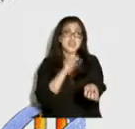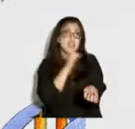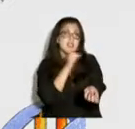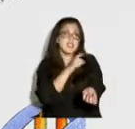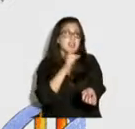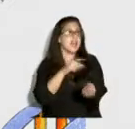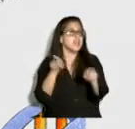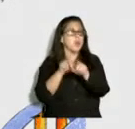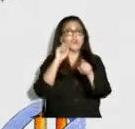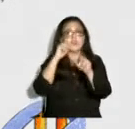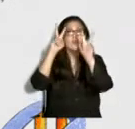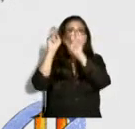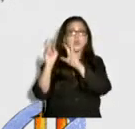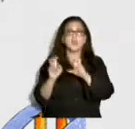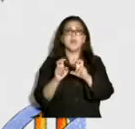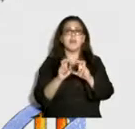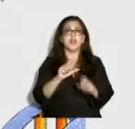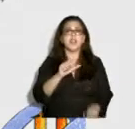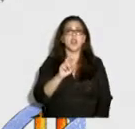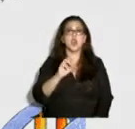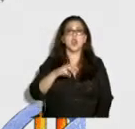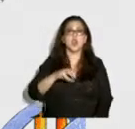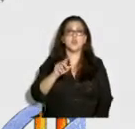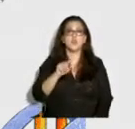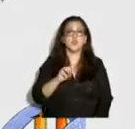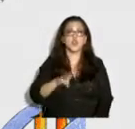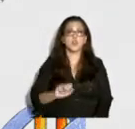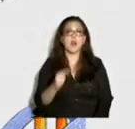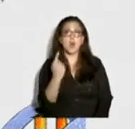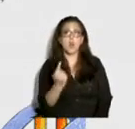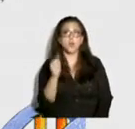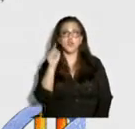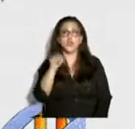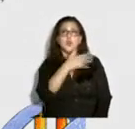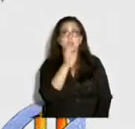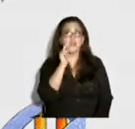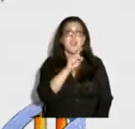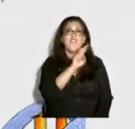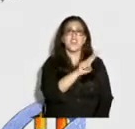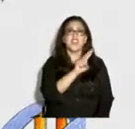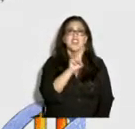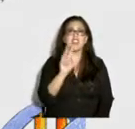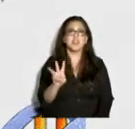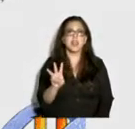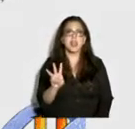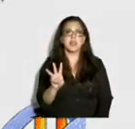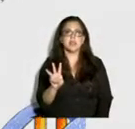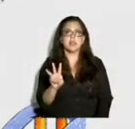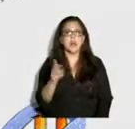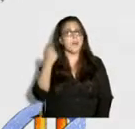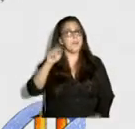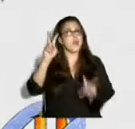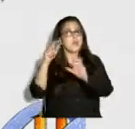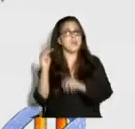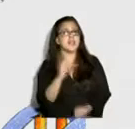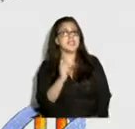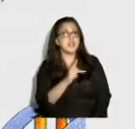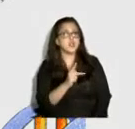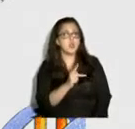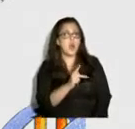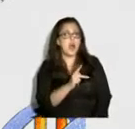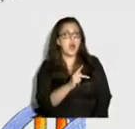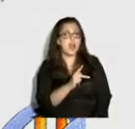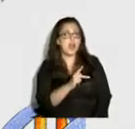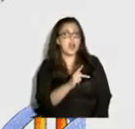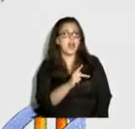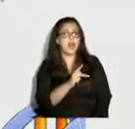por un gen que se ubica en el cromosoma 1. Y ahí están nuestros 23 pares de cromosomas. En el par sexual tenemos la particularidad de